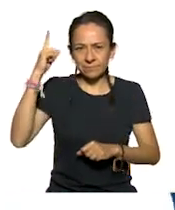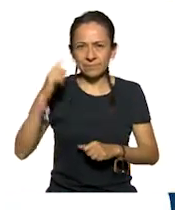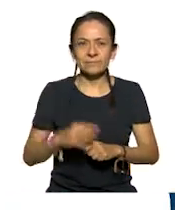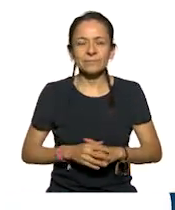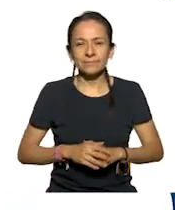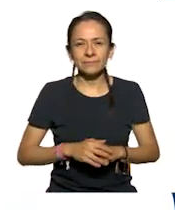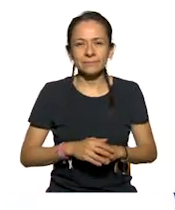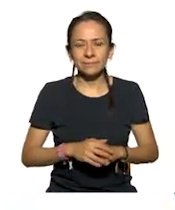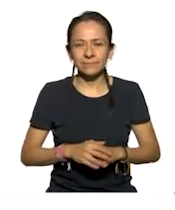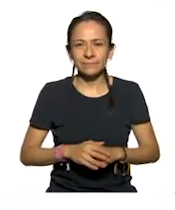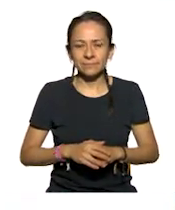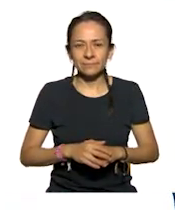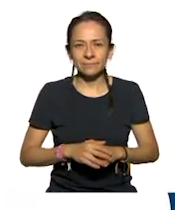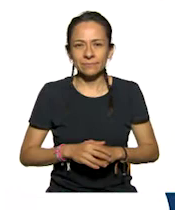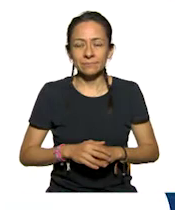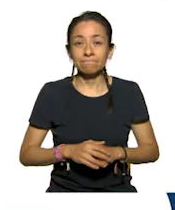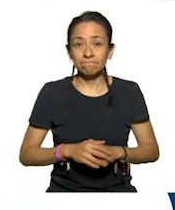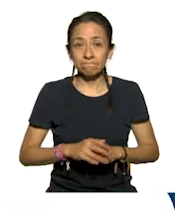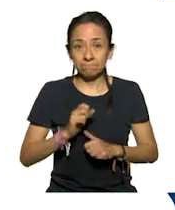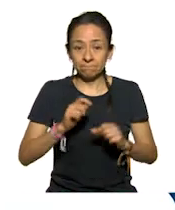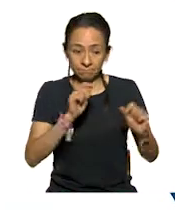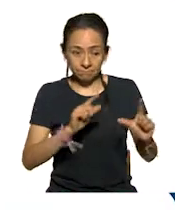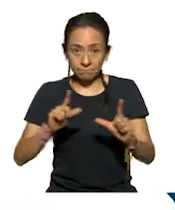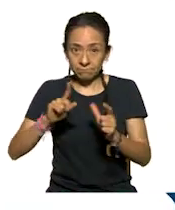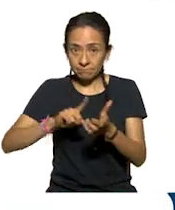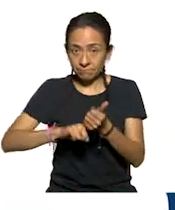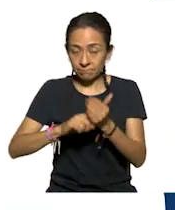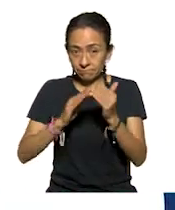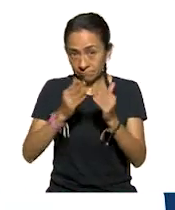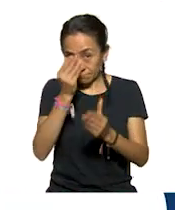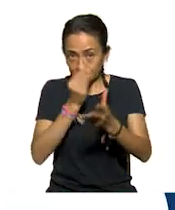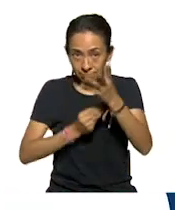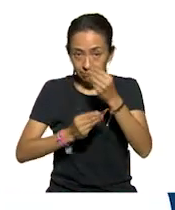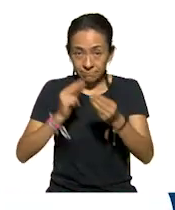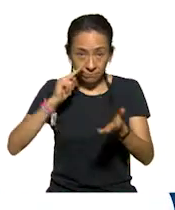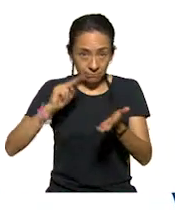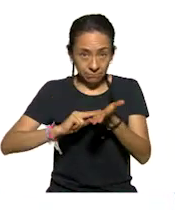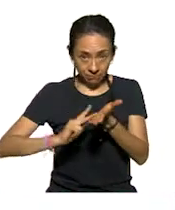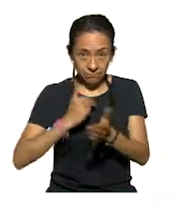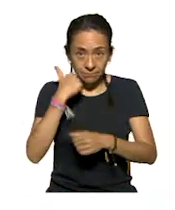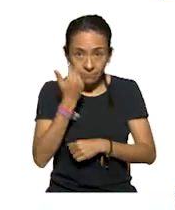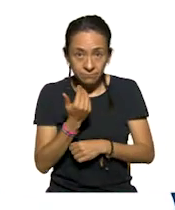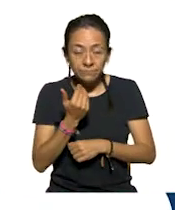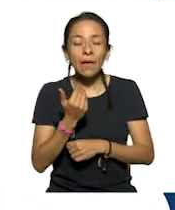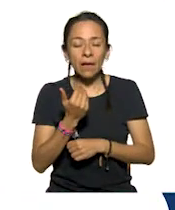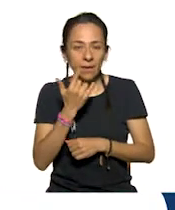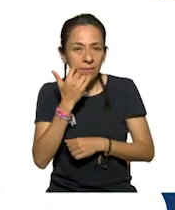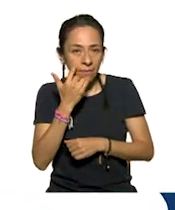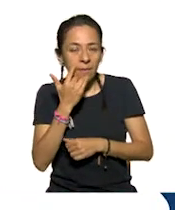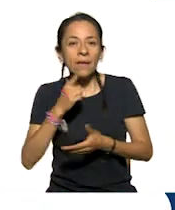conalitech.cep.gov.mx. Si quieres volver a ver los programas de Aprende en Casa, los puedes encontrar en la